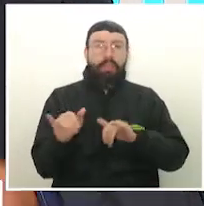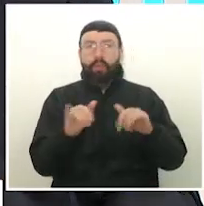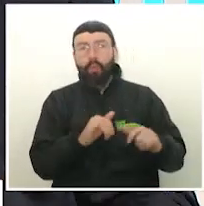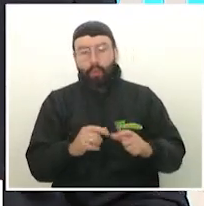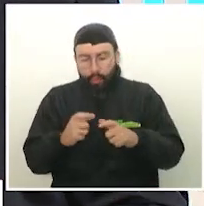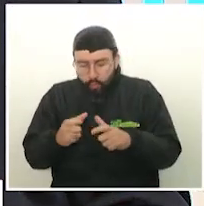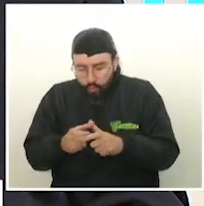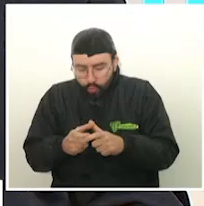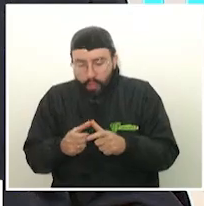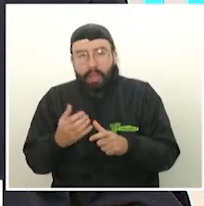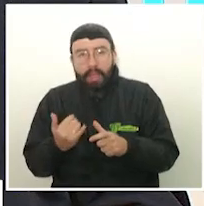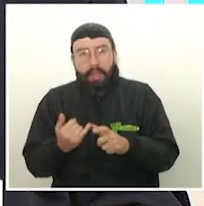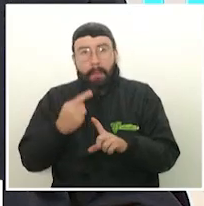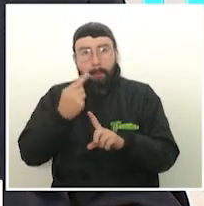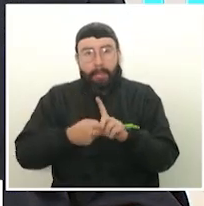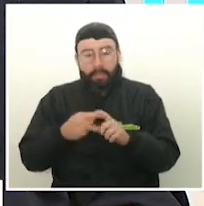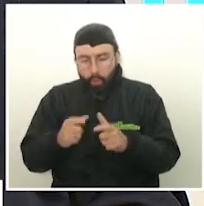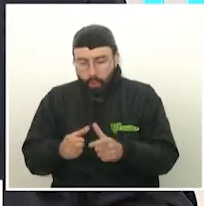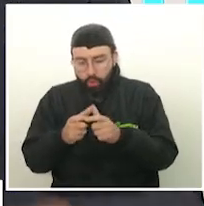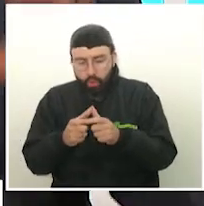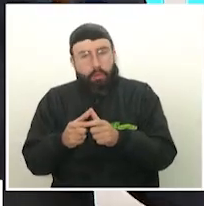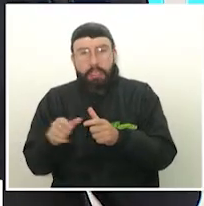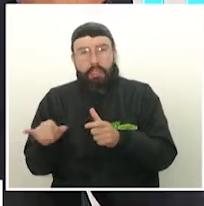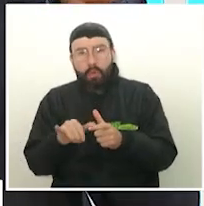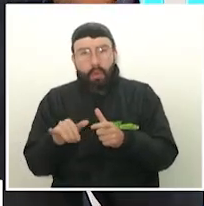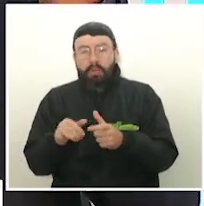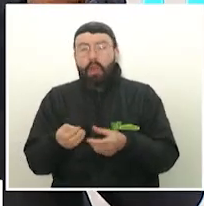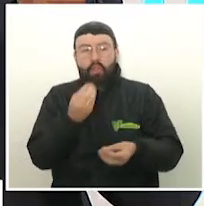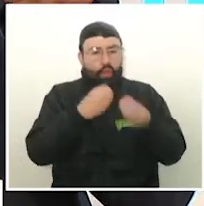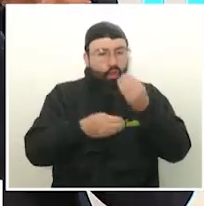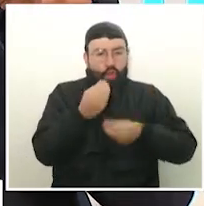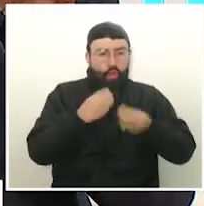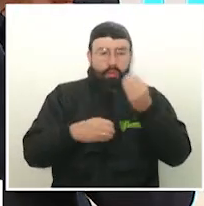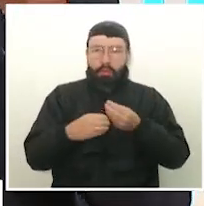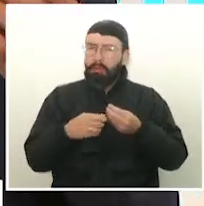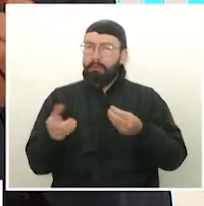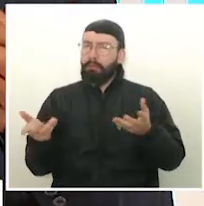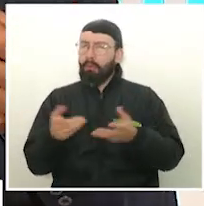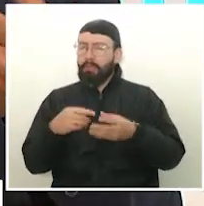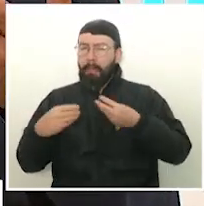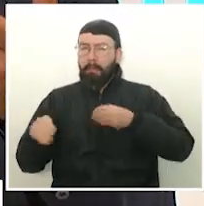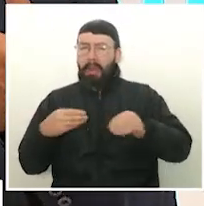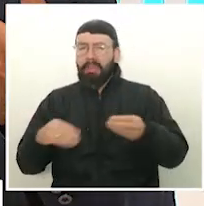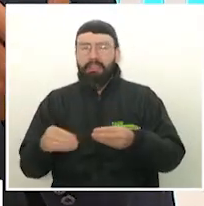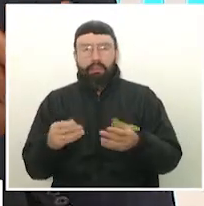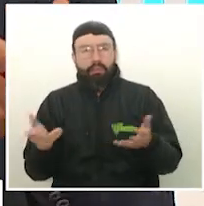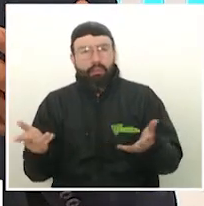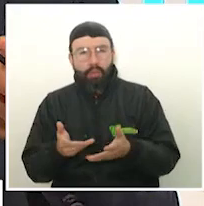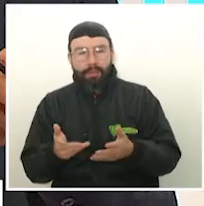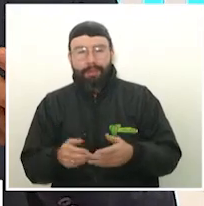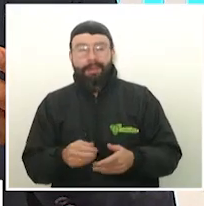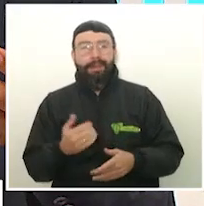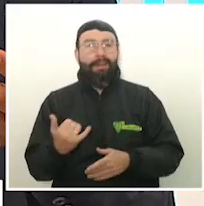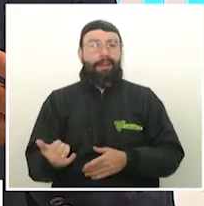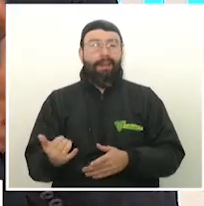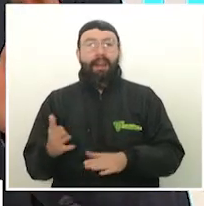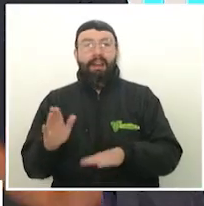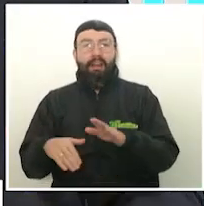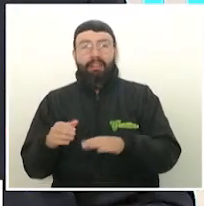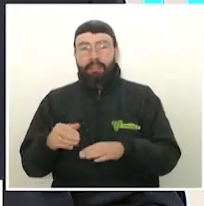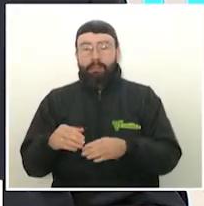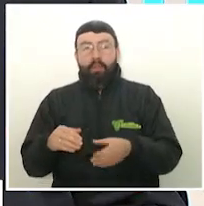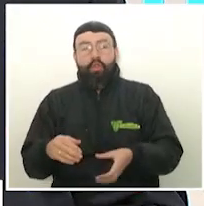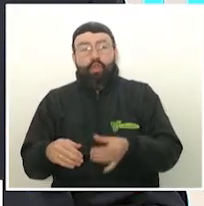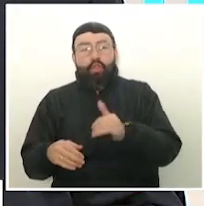crédito al mes. ¿De dónde viene ese plástico? Ah, de los envases que tienen de